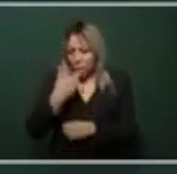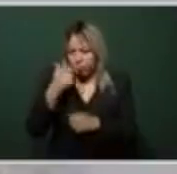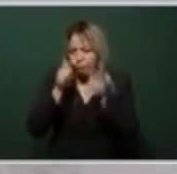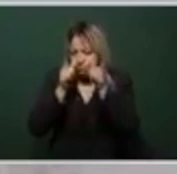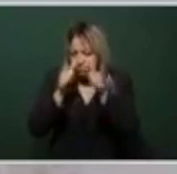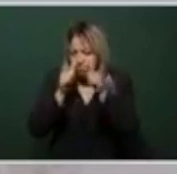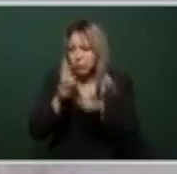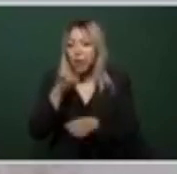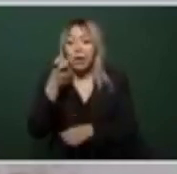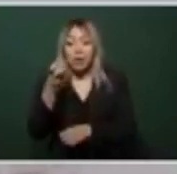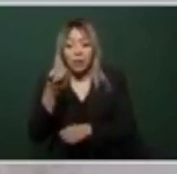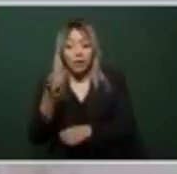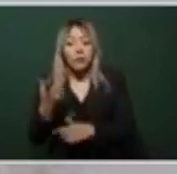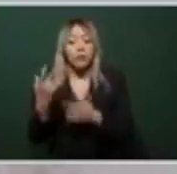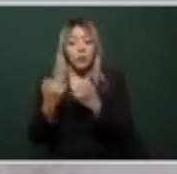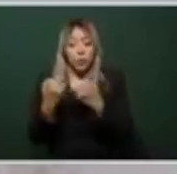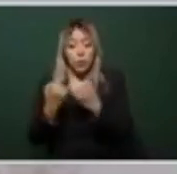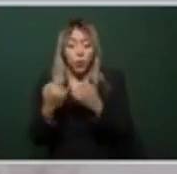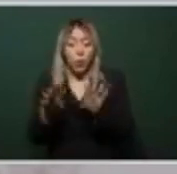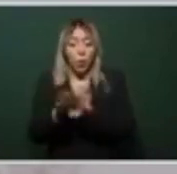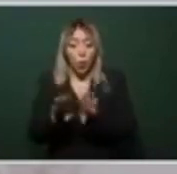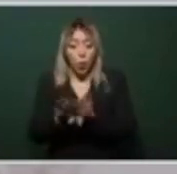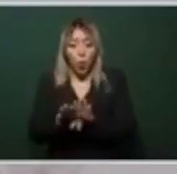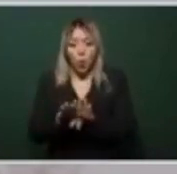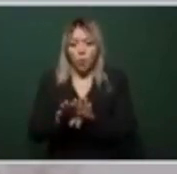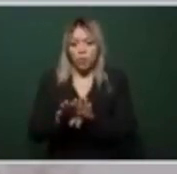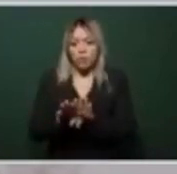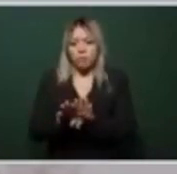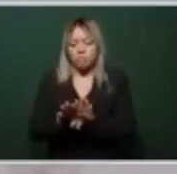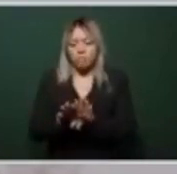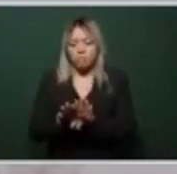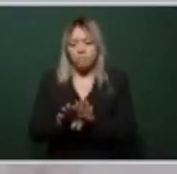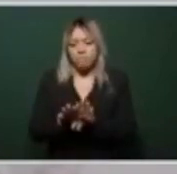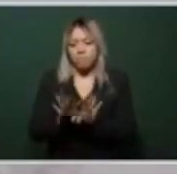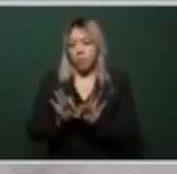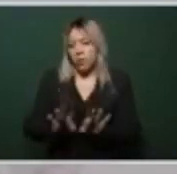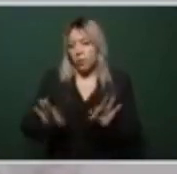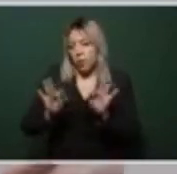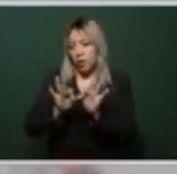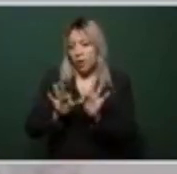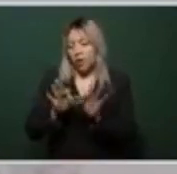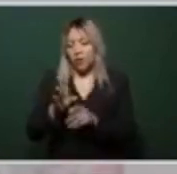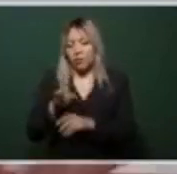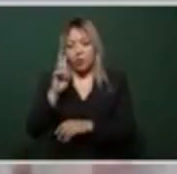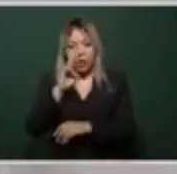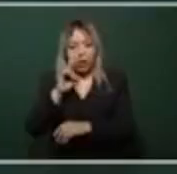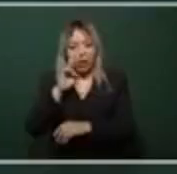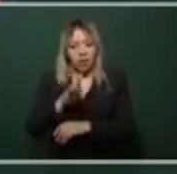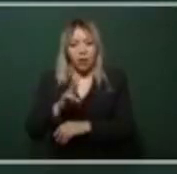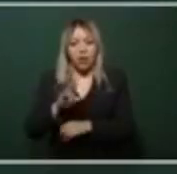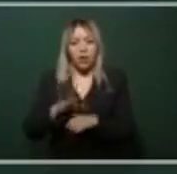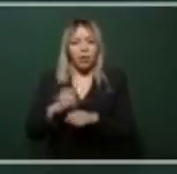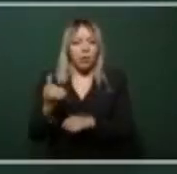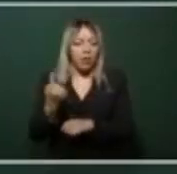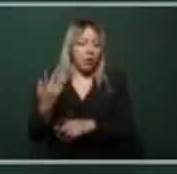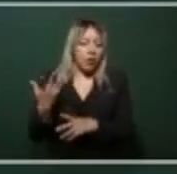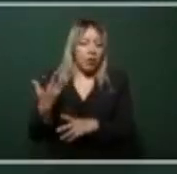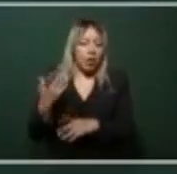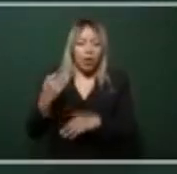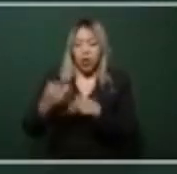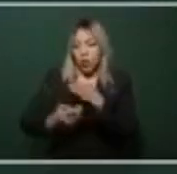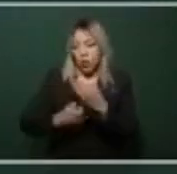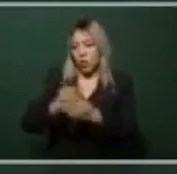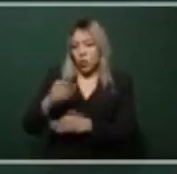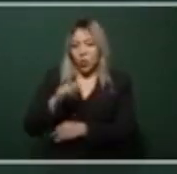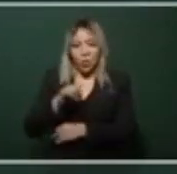tiene que ver también para ubicarnos, porque todo está